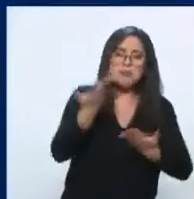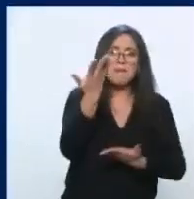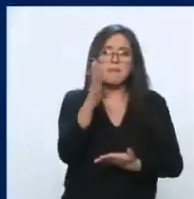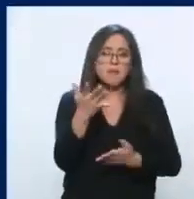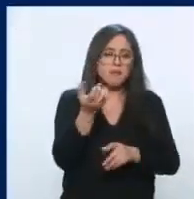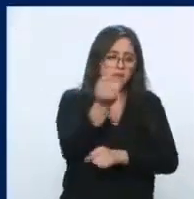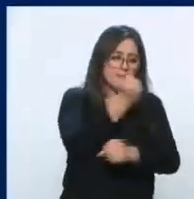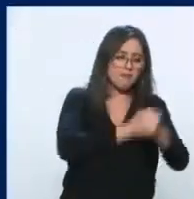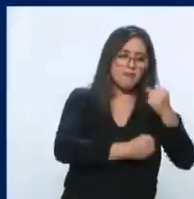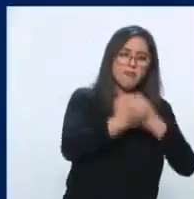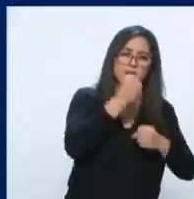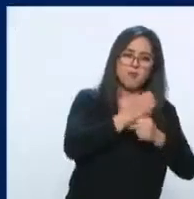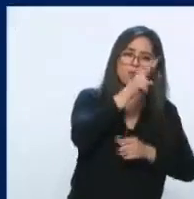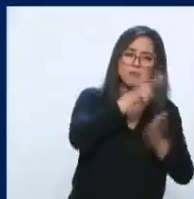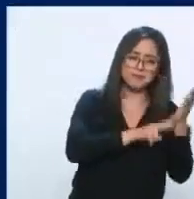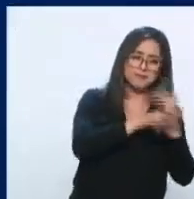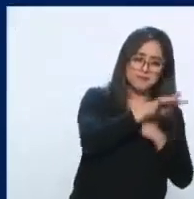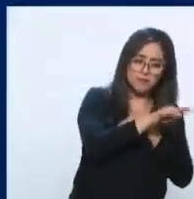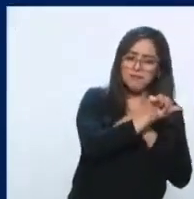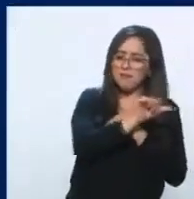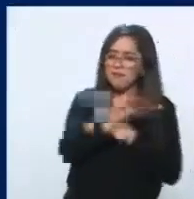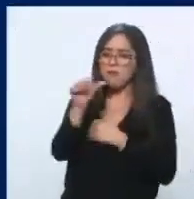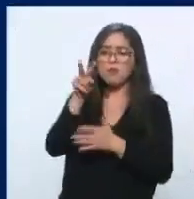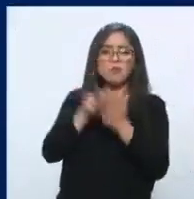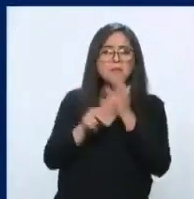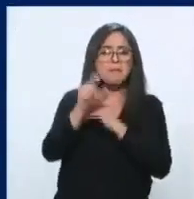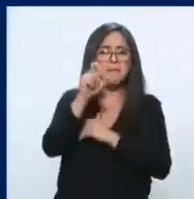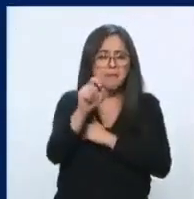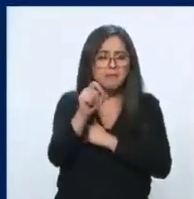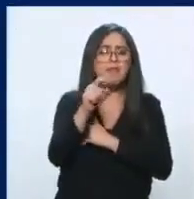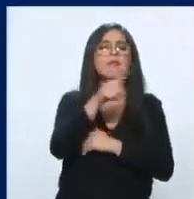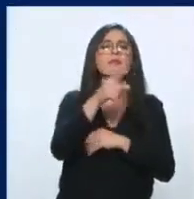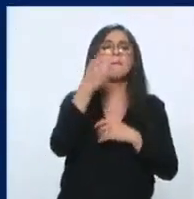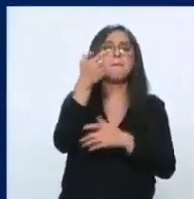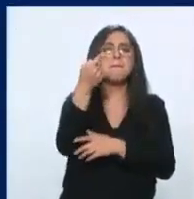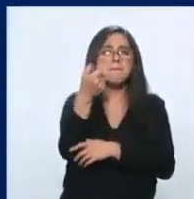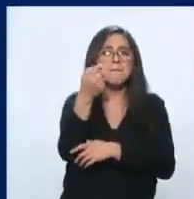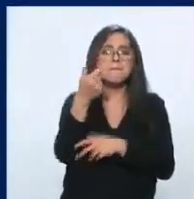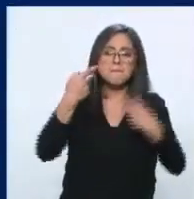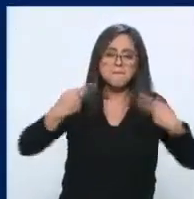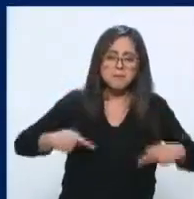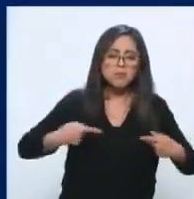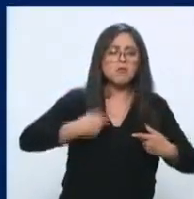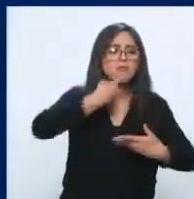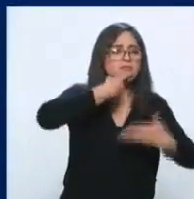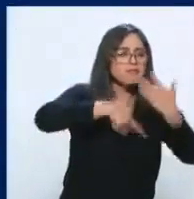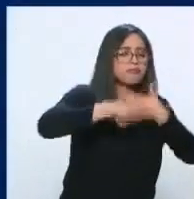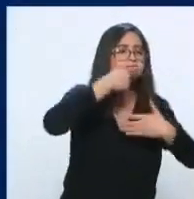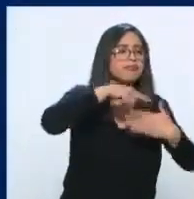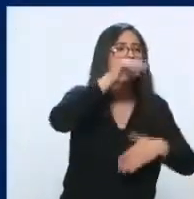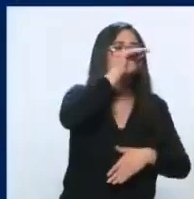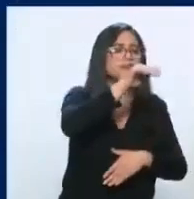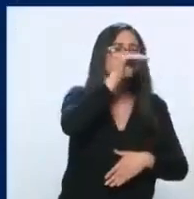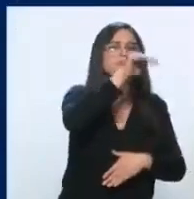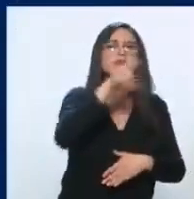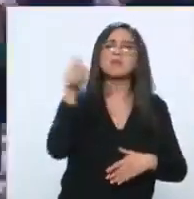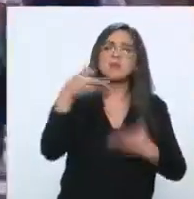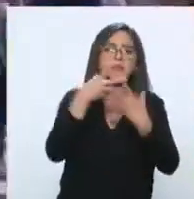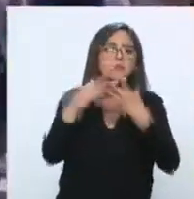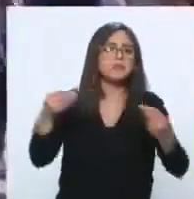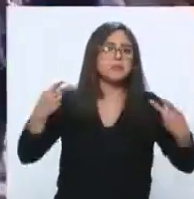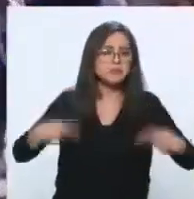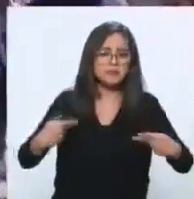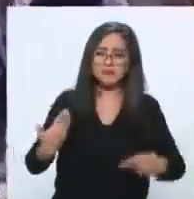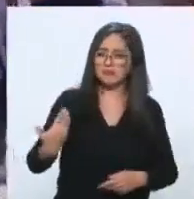año pasado y el actual existe un menor número de reporte de personas desaparecidas, tal como lo decía el